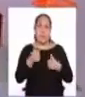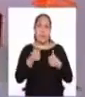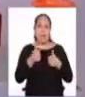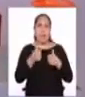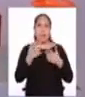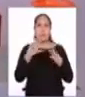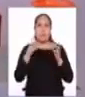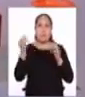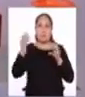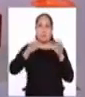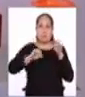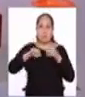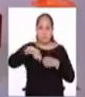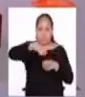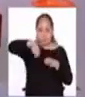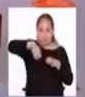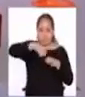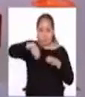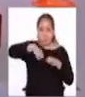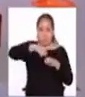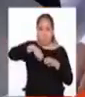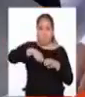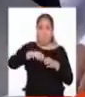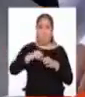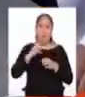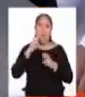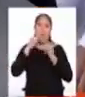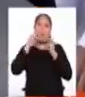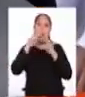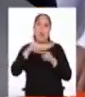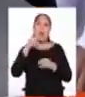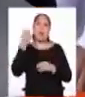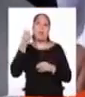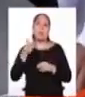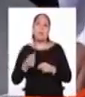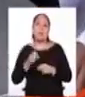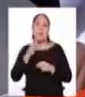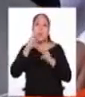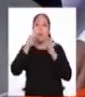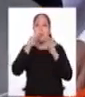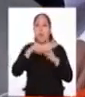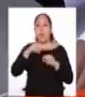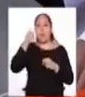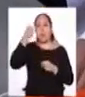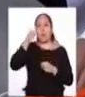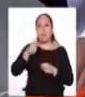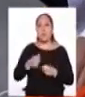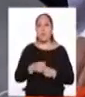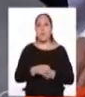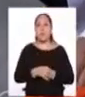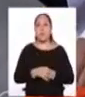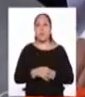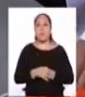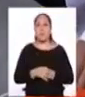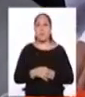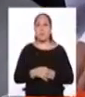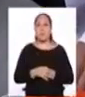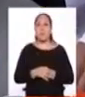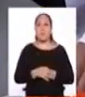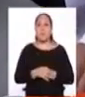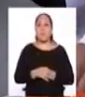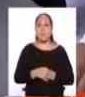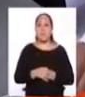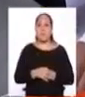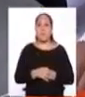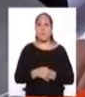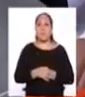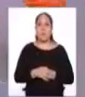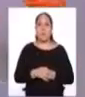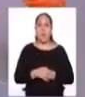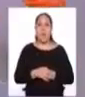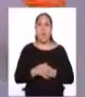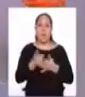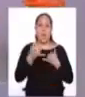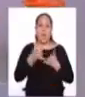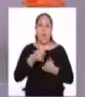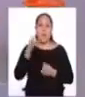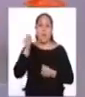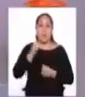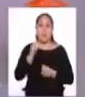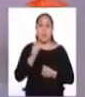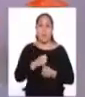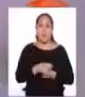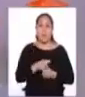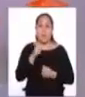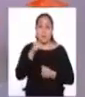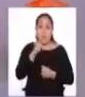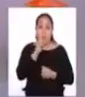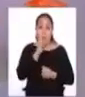Vamos a moverlo. Como el mar azul, el mar azul, el mar azul. Ya está. Ahora sí lo tienes.